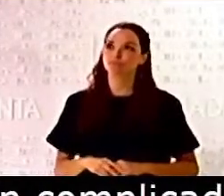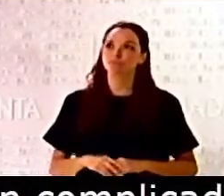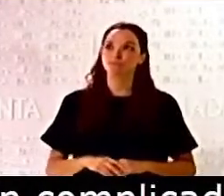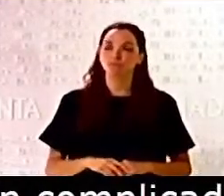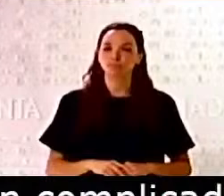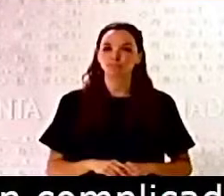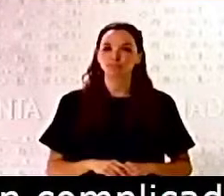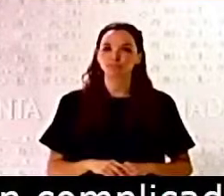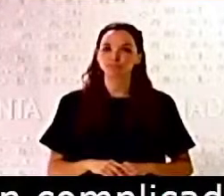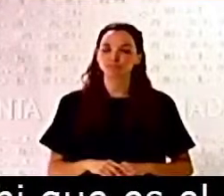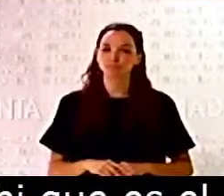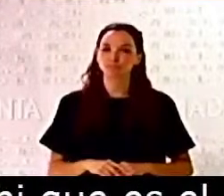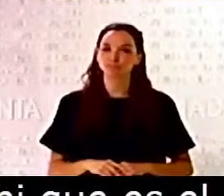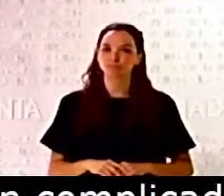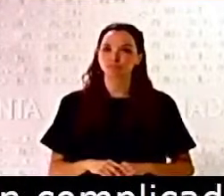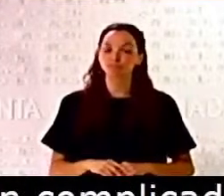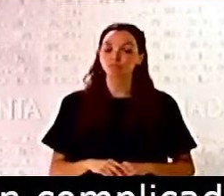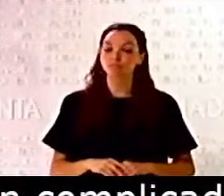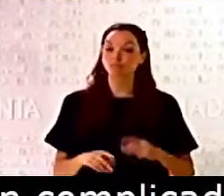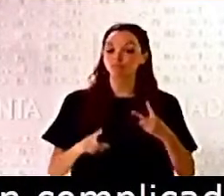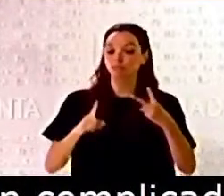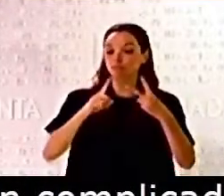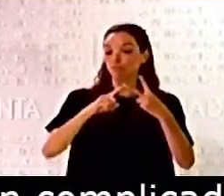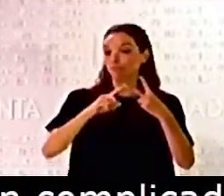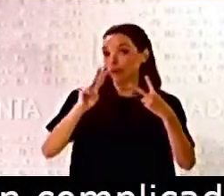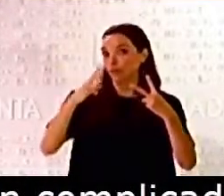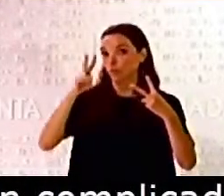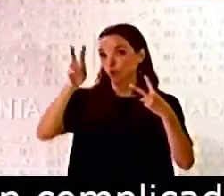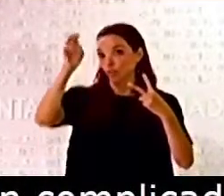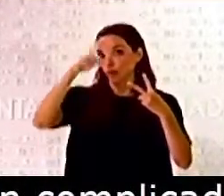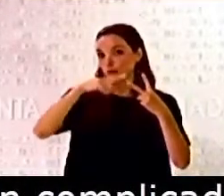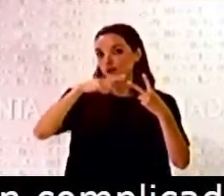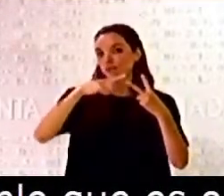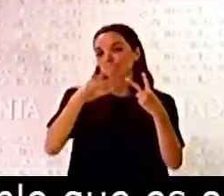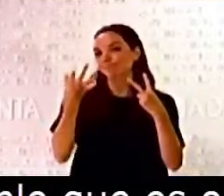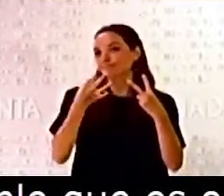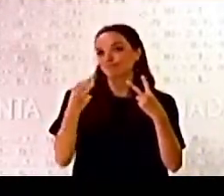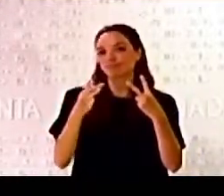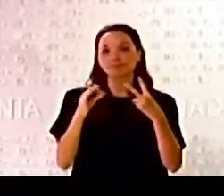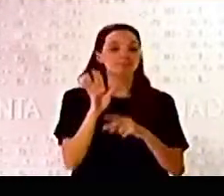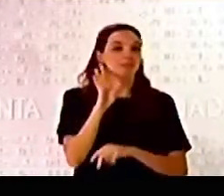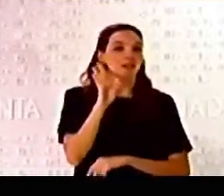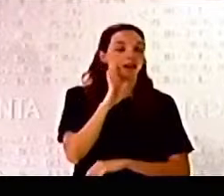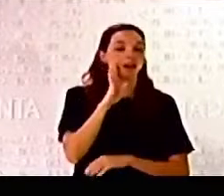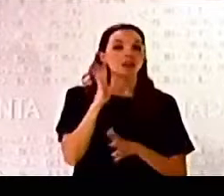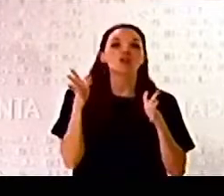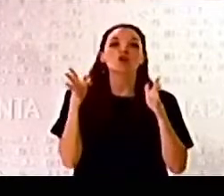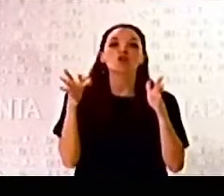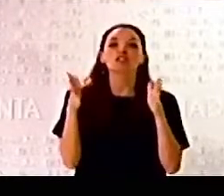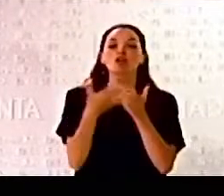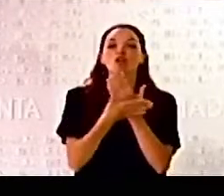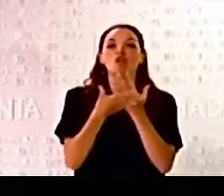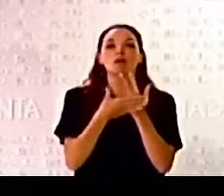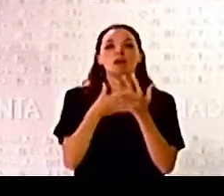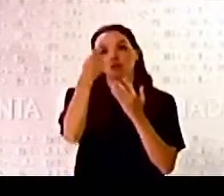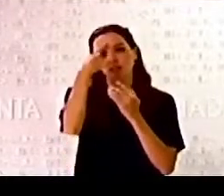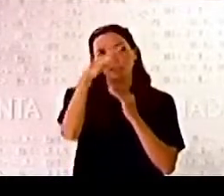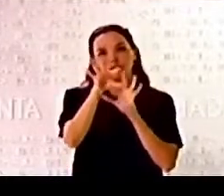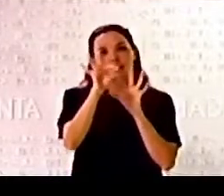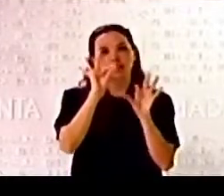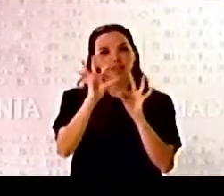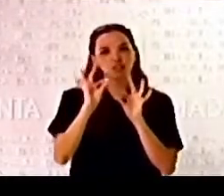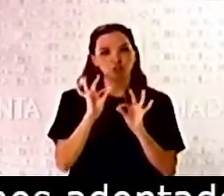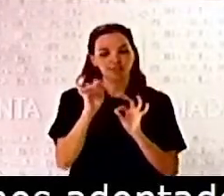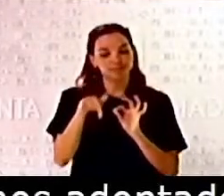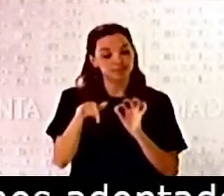La segunda de las cuestiones que quiero informarles en el día de hoy son las decisiones que hemos adoptado en el Consejo de Gobierno de la Junta de